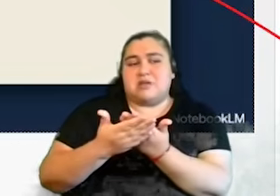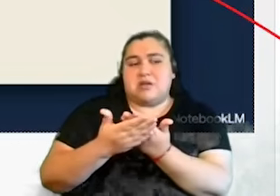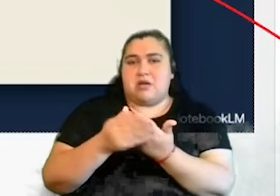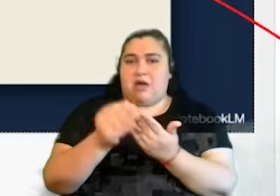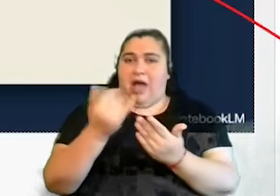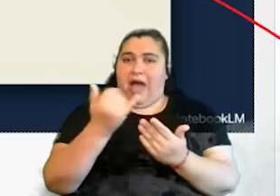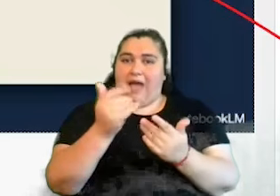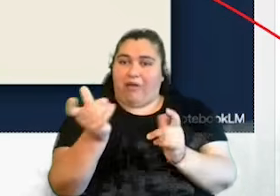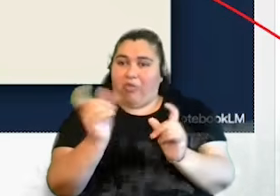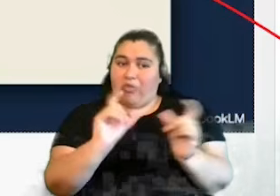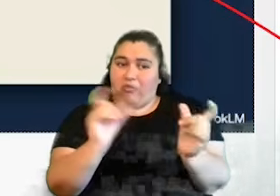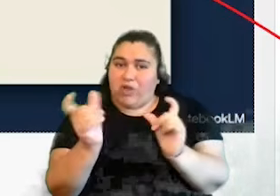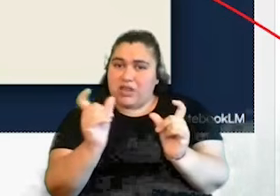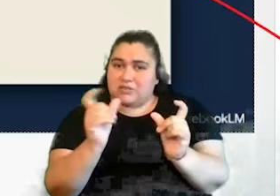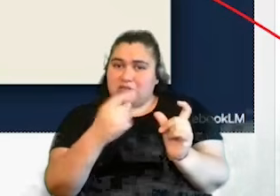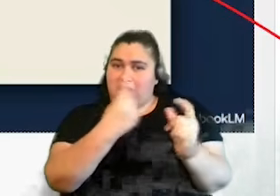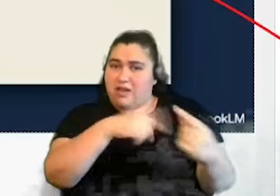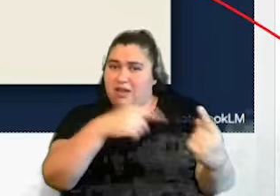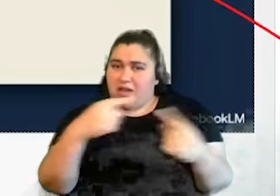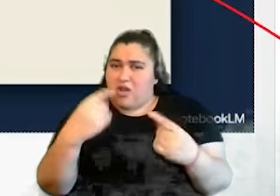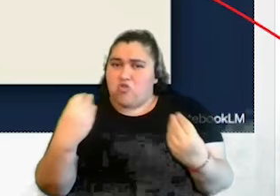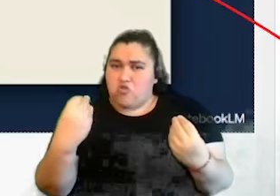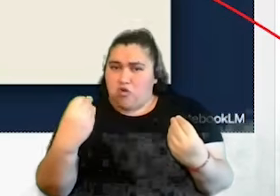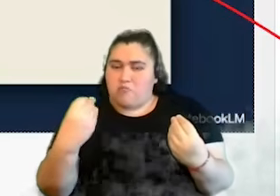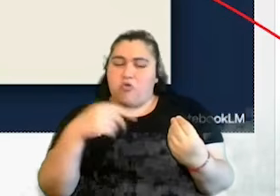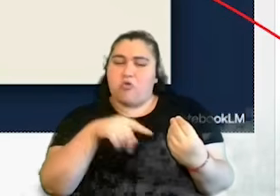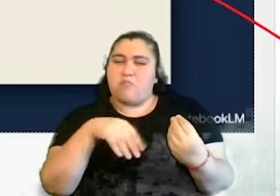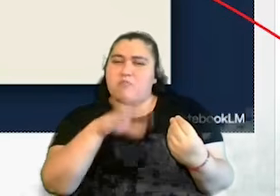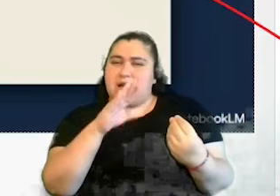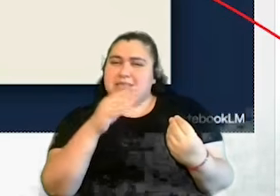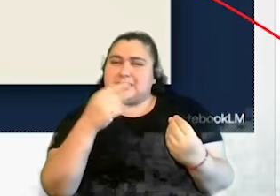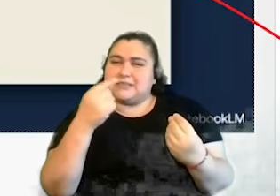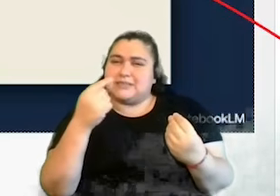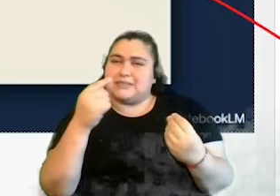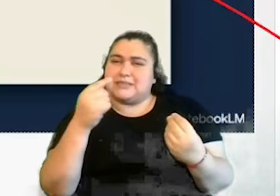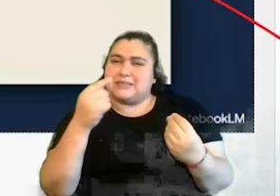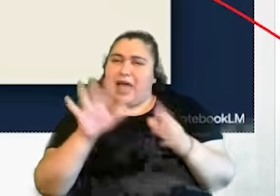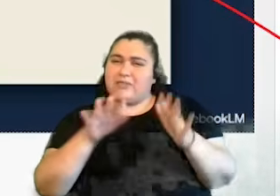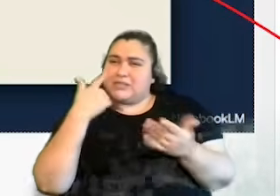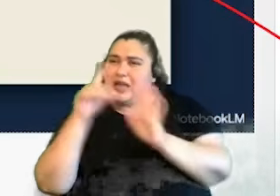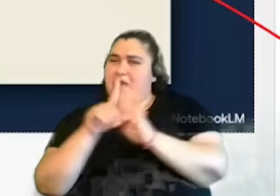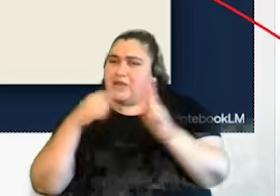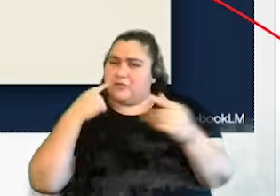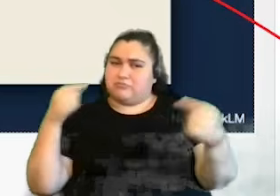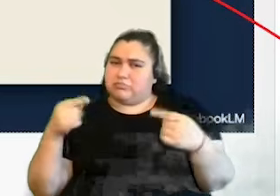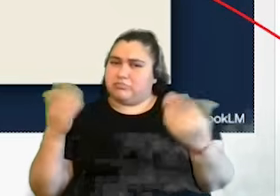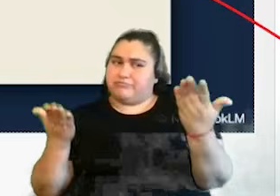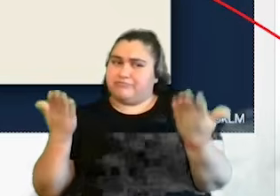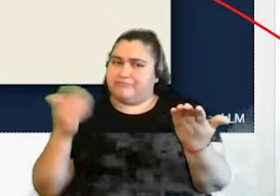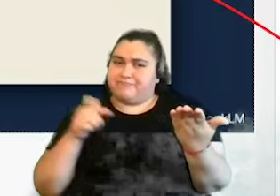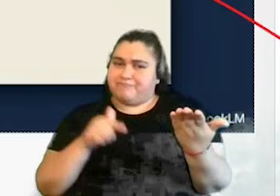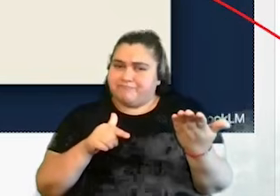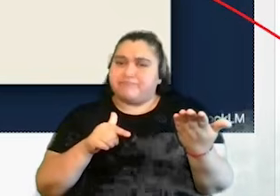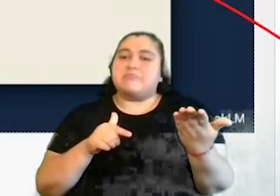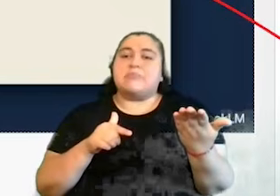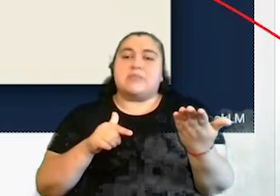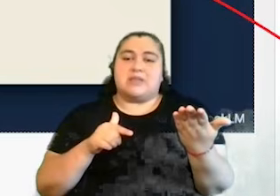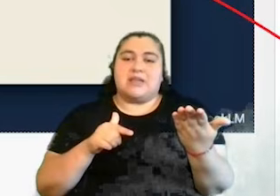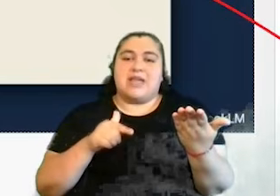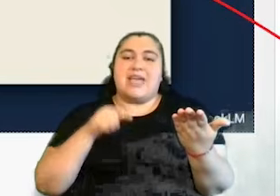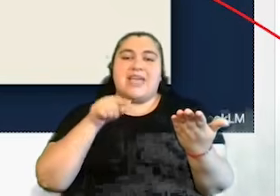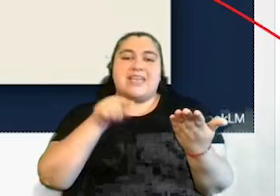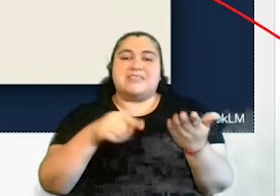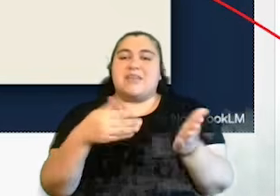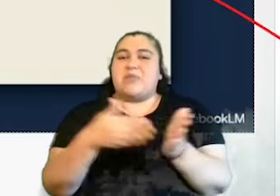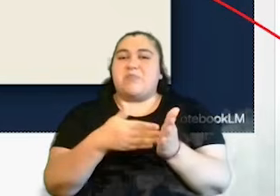hilado con las diferencias significativas, con las discrepancias significativas que bien explicó Estela, en ese caso tampoco se va